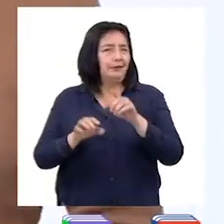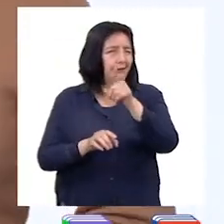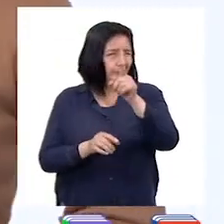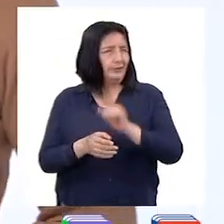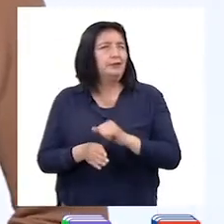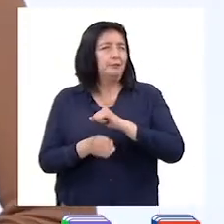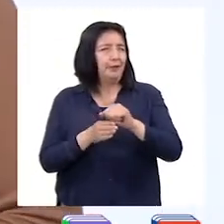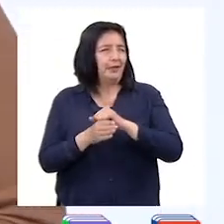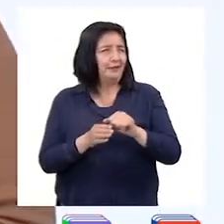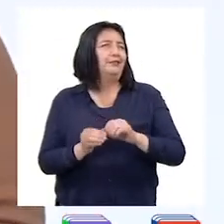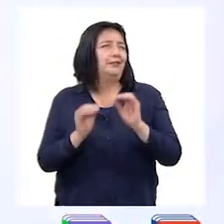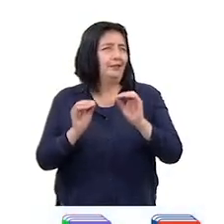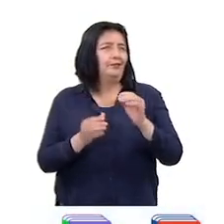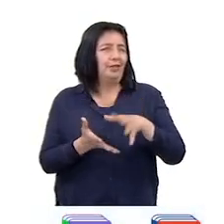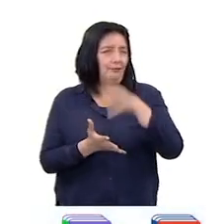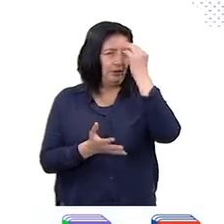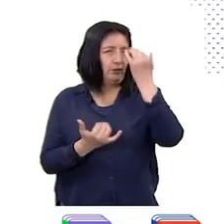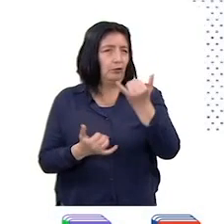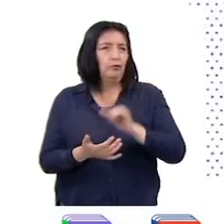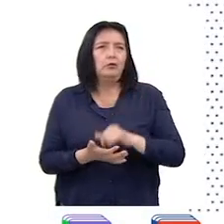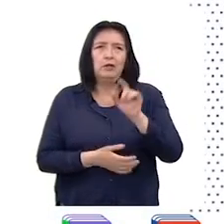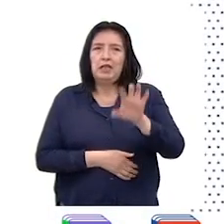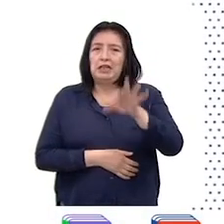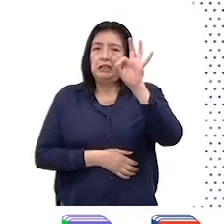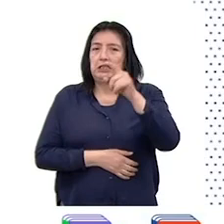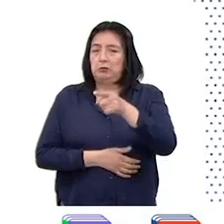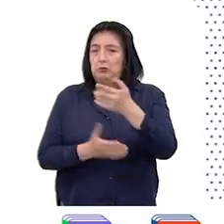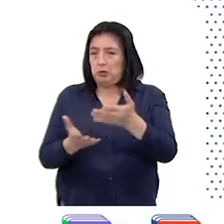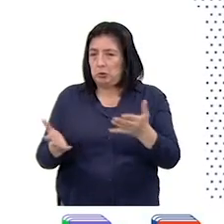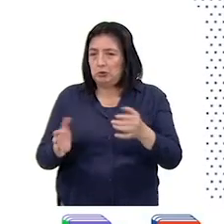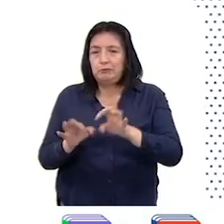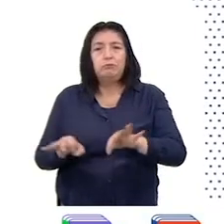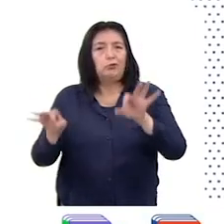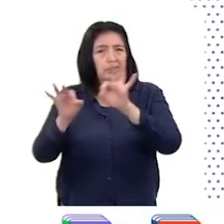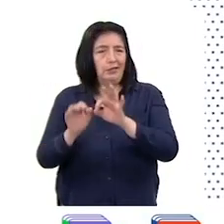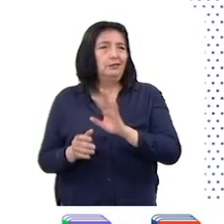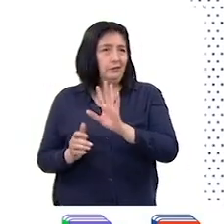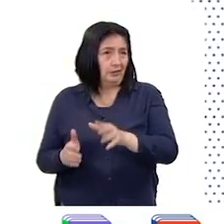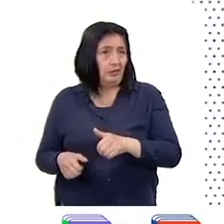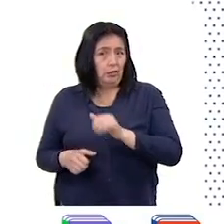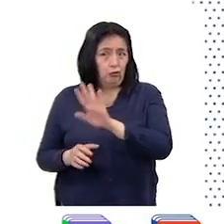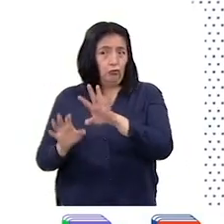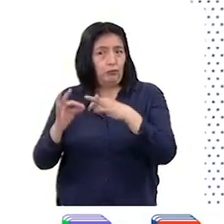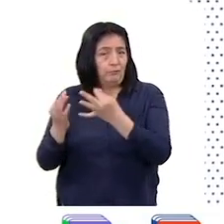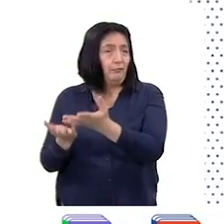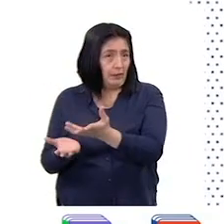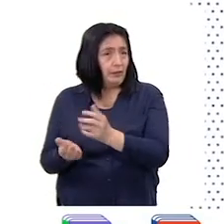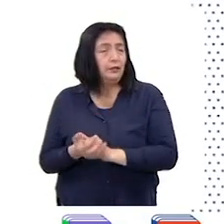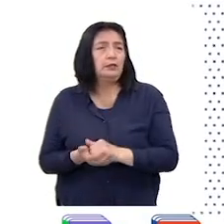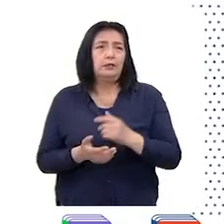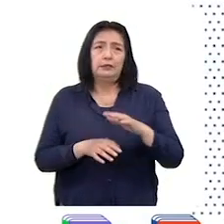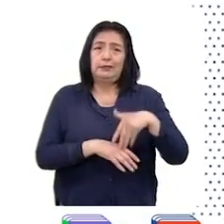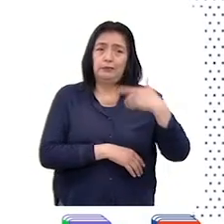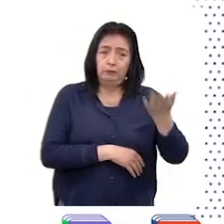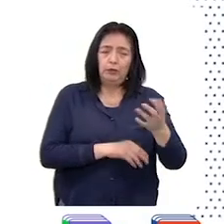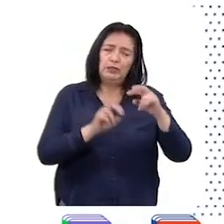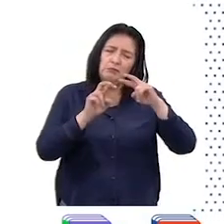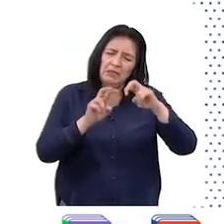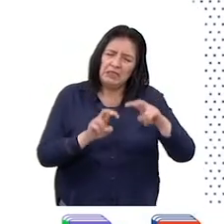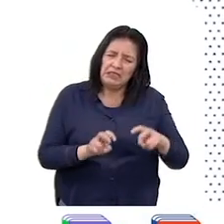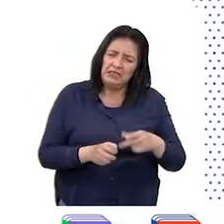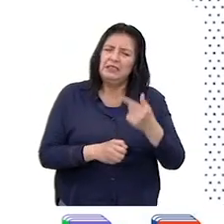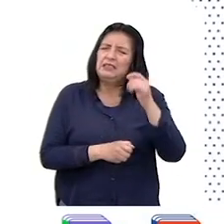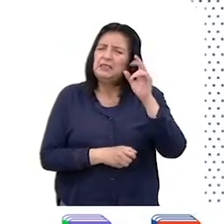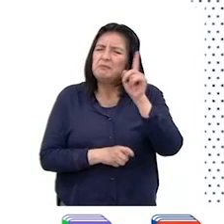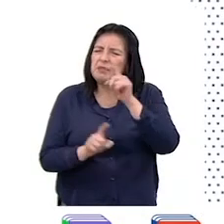en práctica lo aprendido. Elijan un objeto importante en la vida diaria de su familia. Luego,